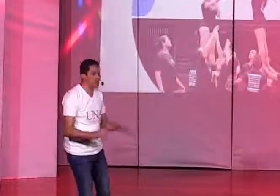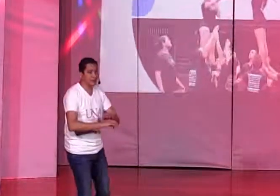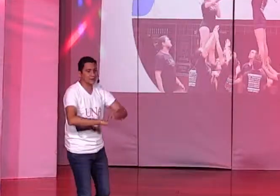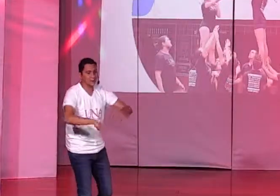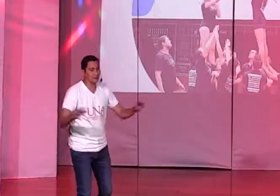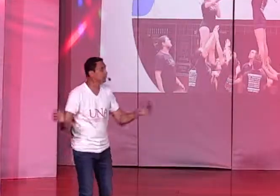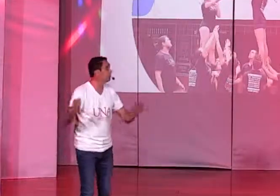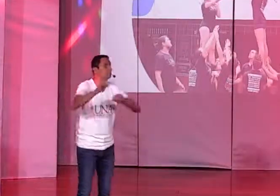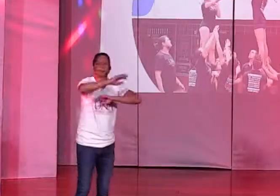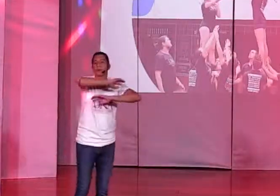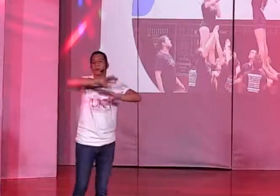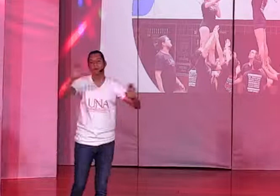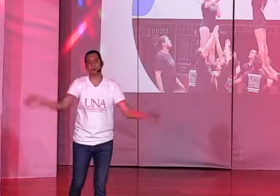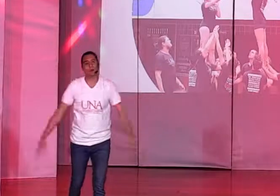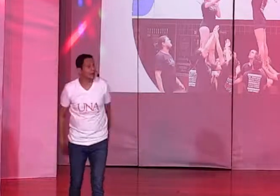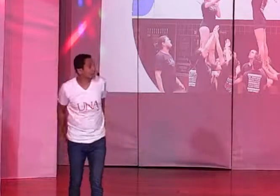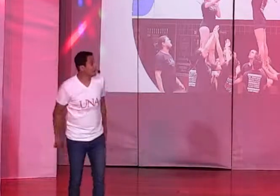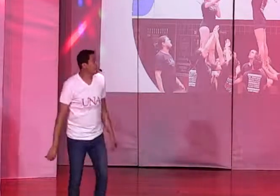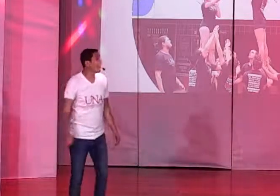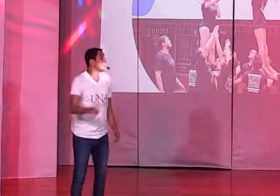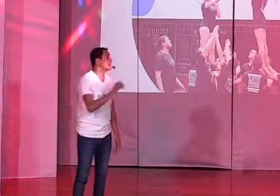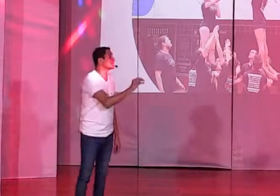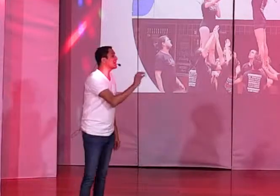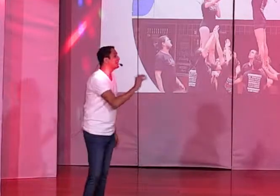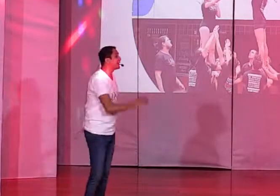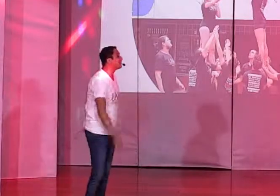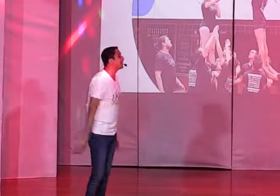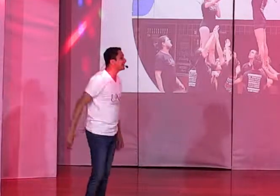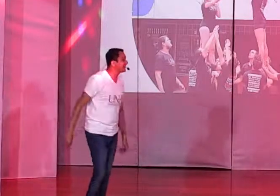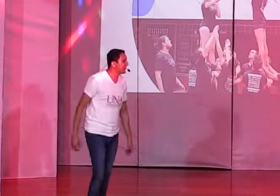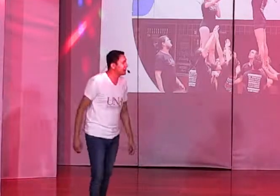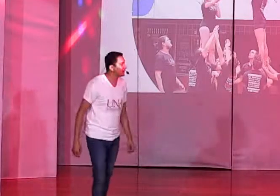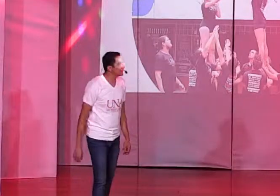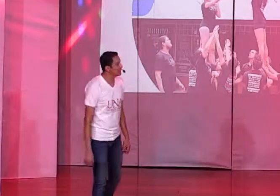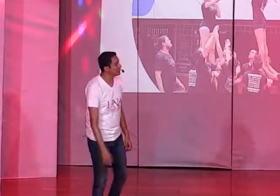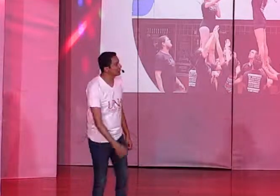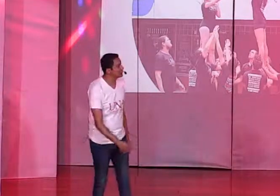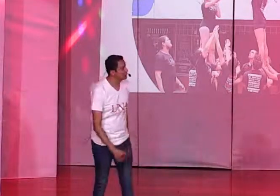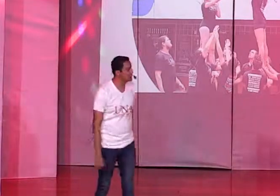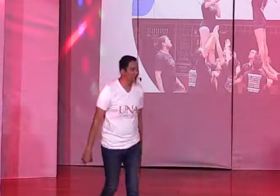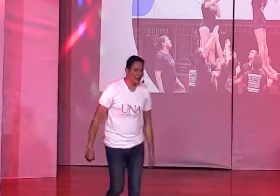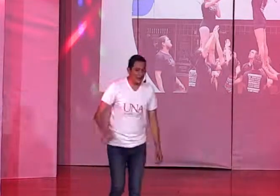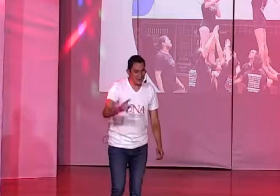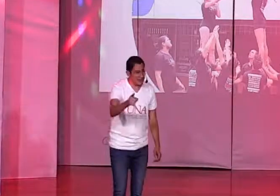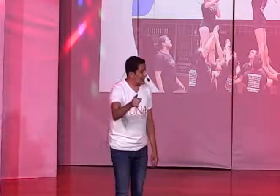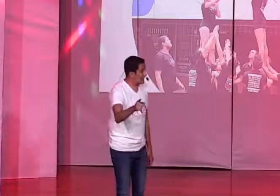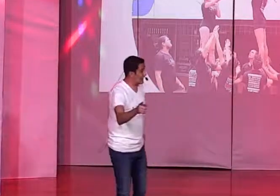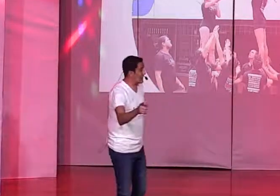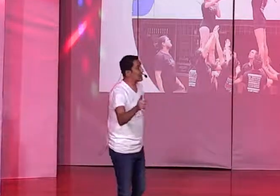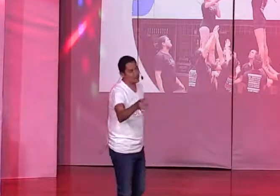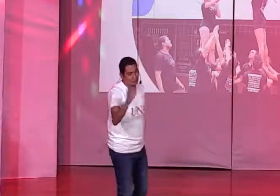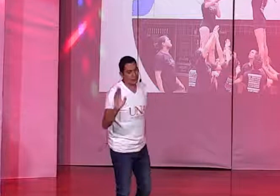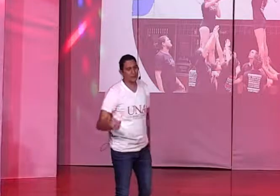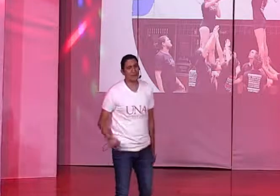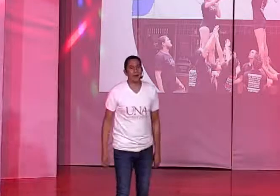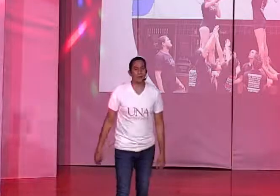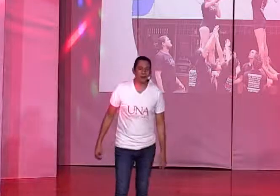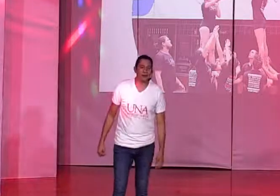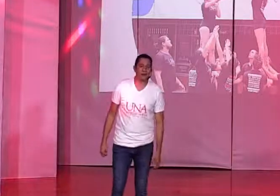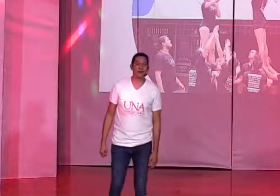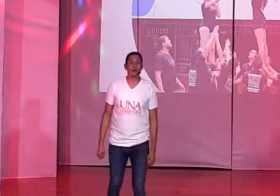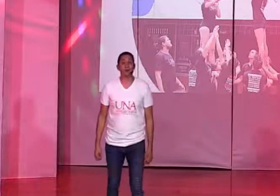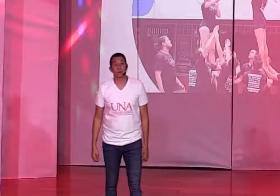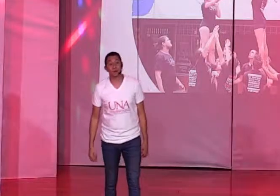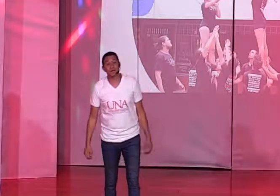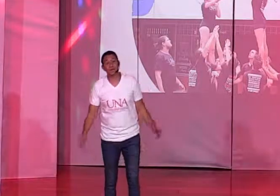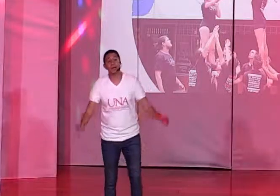hermanos, hermanas, Con el hijos que y sea, con sí. todo el mundo, ¿ok? Buenísimo. Vamos a iniciar con una actividad. ¿Qué le parece, Marito? Adelante, que se pongan de pie. Que se pongan de pie y ahí nos